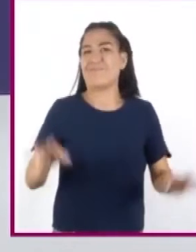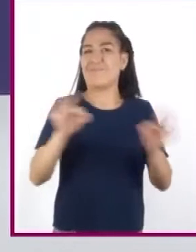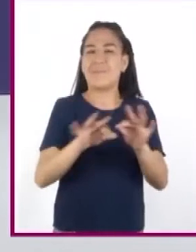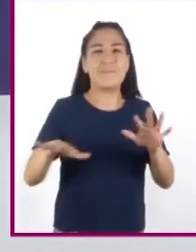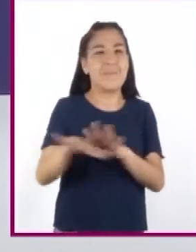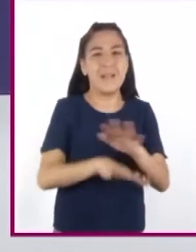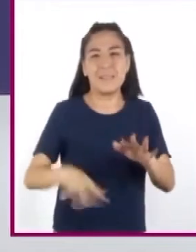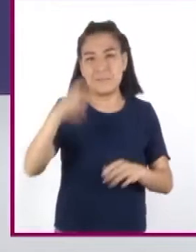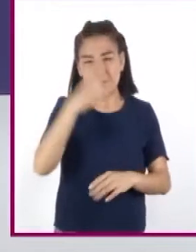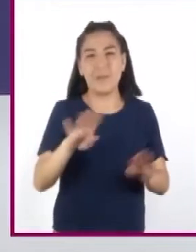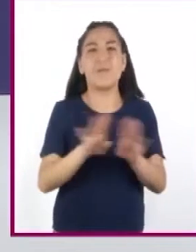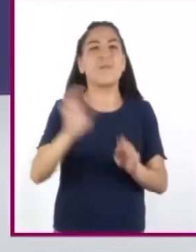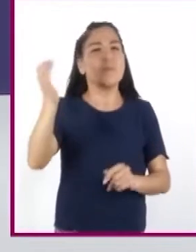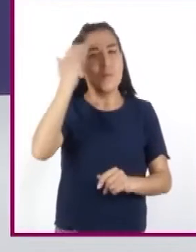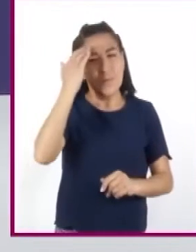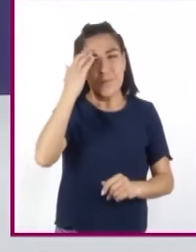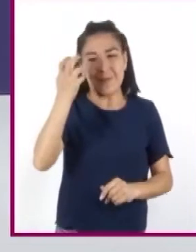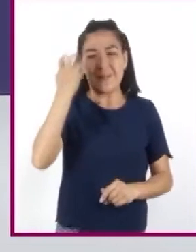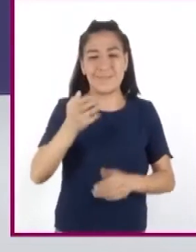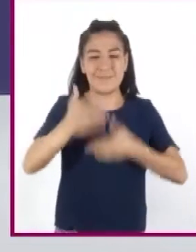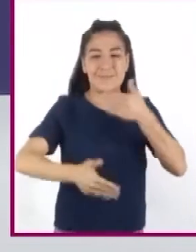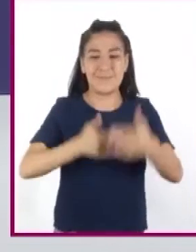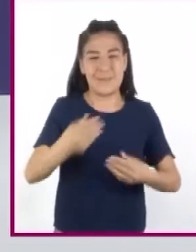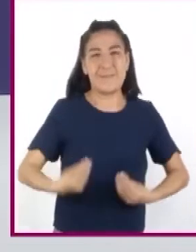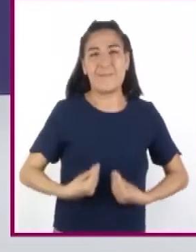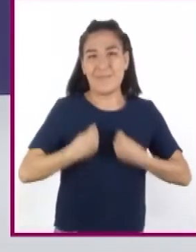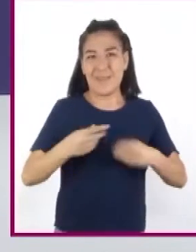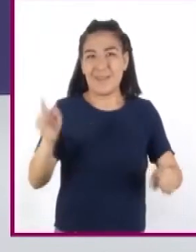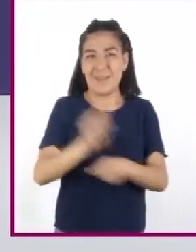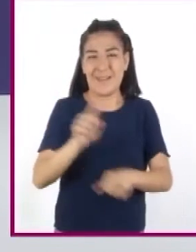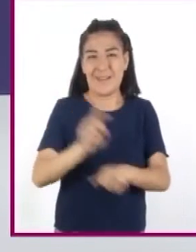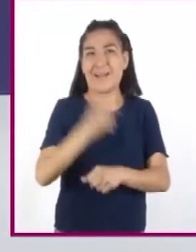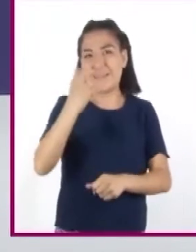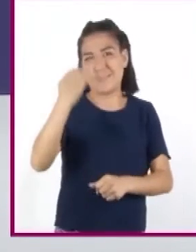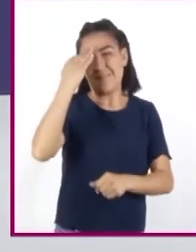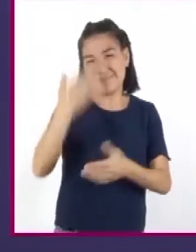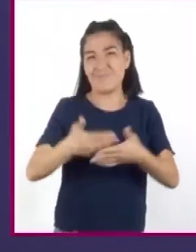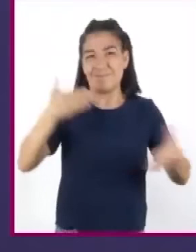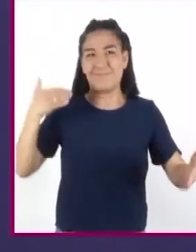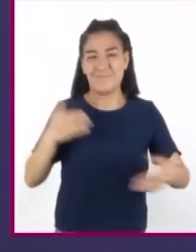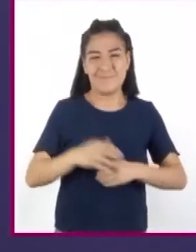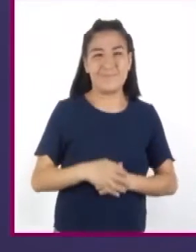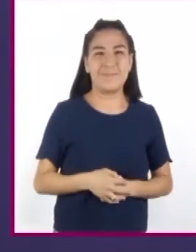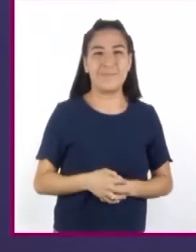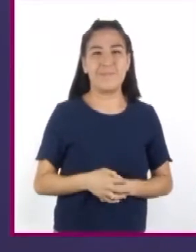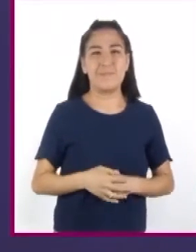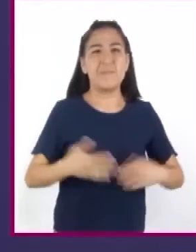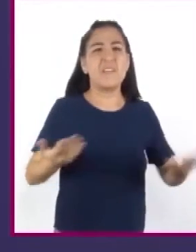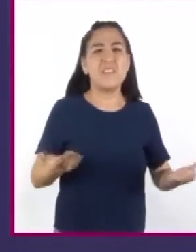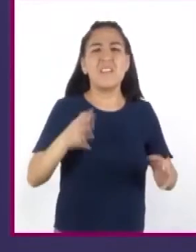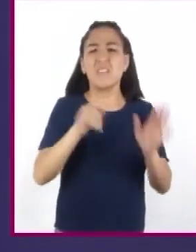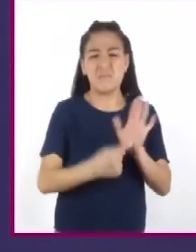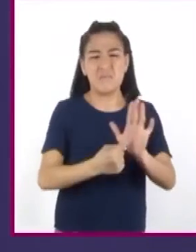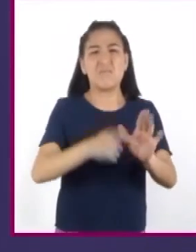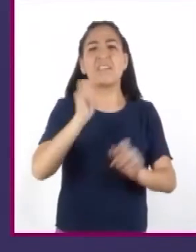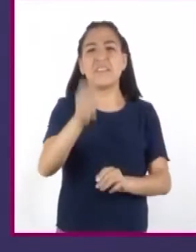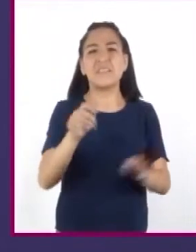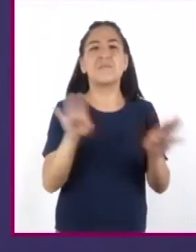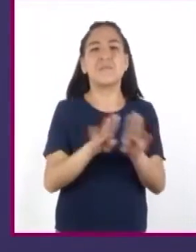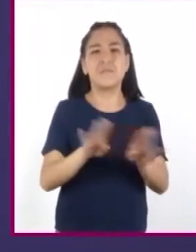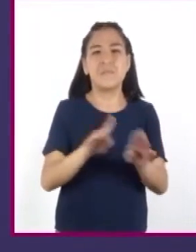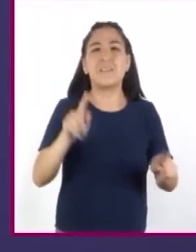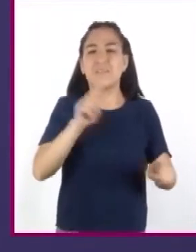para asomarnos a conocer cómo era la vida cotidiana de esa época. ¿Qué nos muestran los